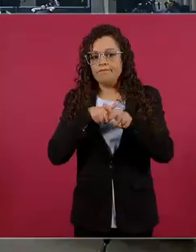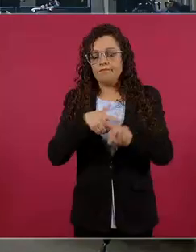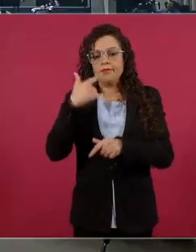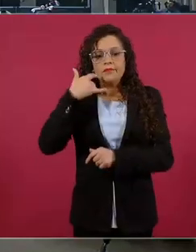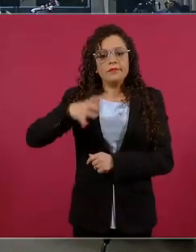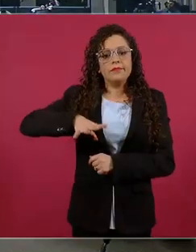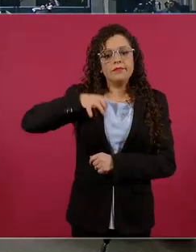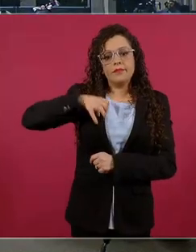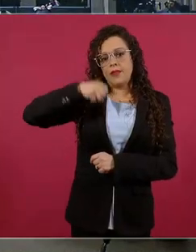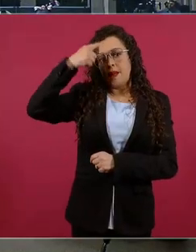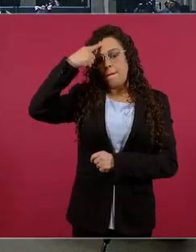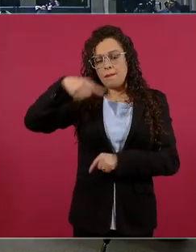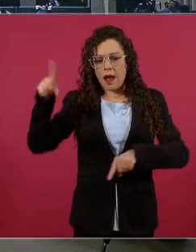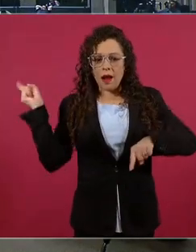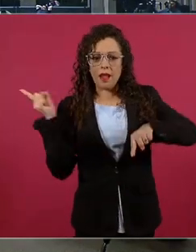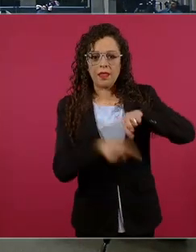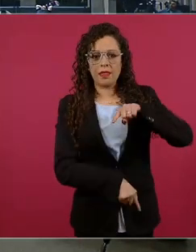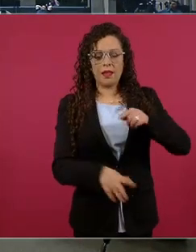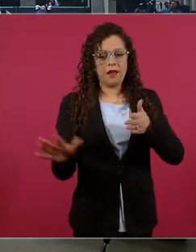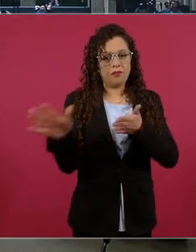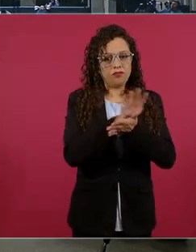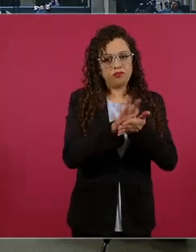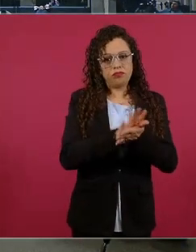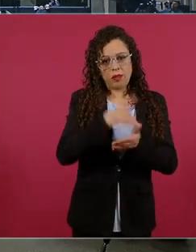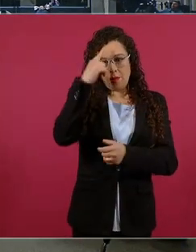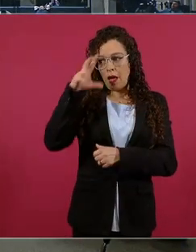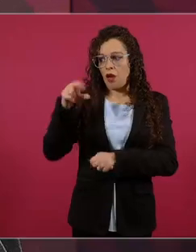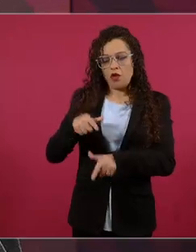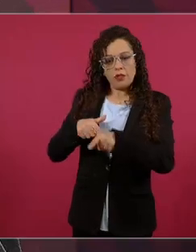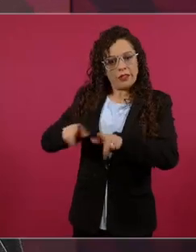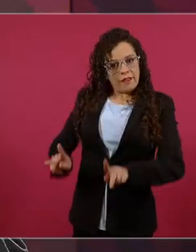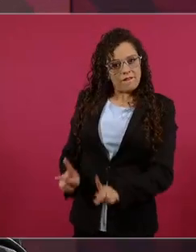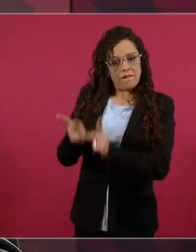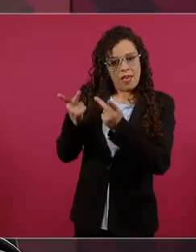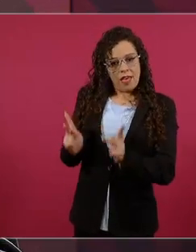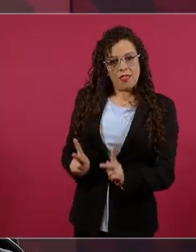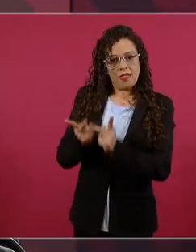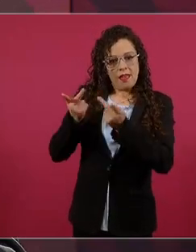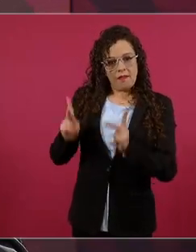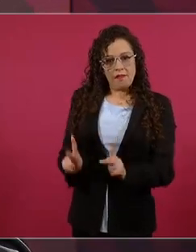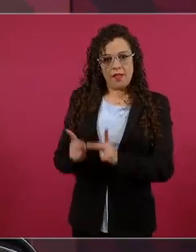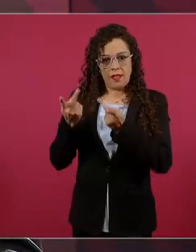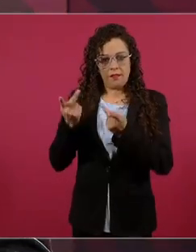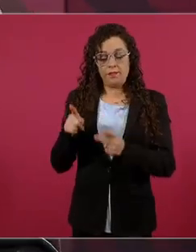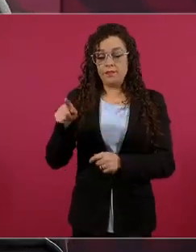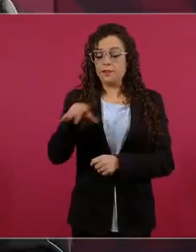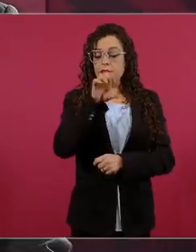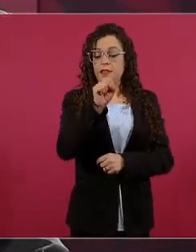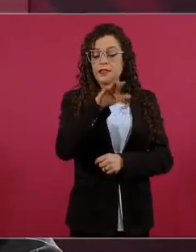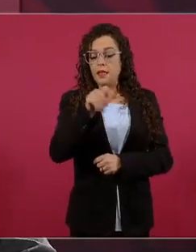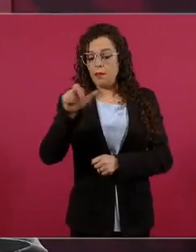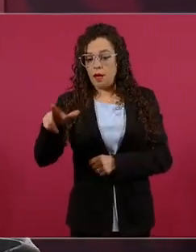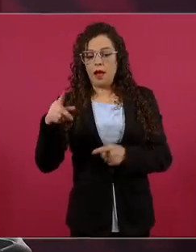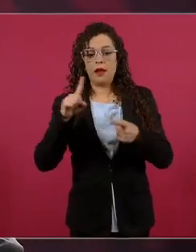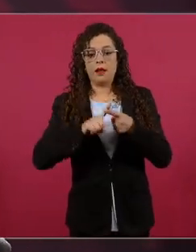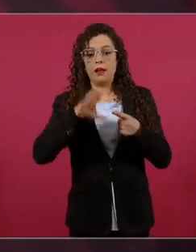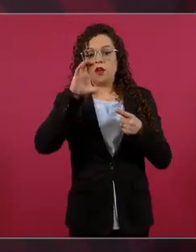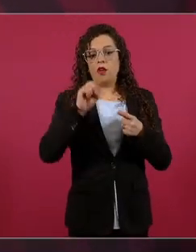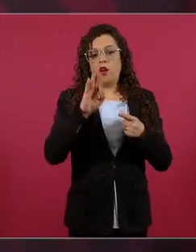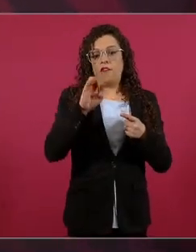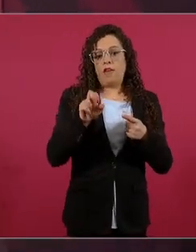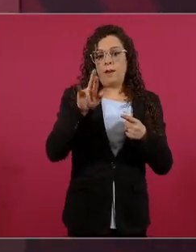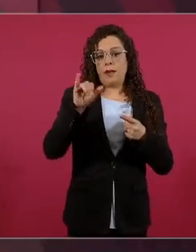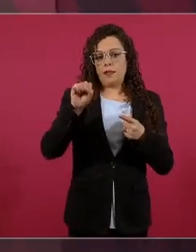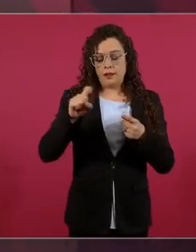de Marina trabaja en acuerdo con COFEPRIS